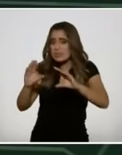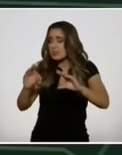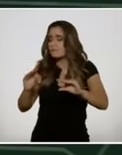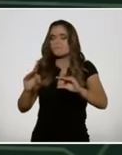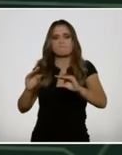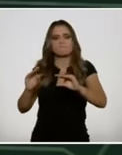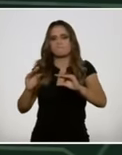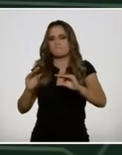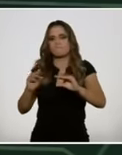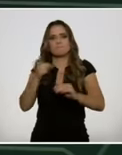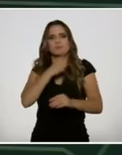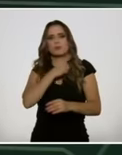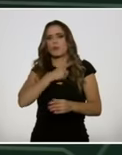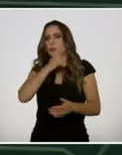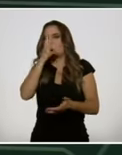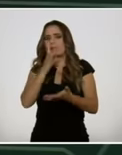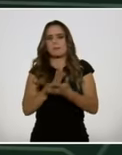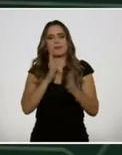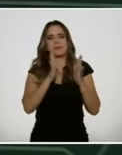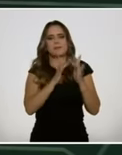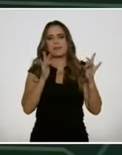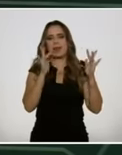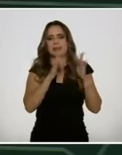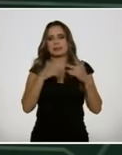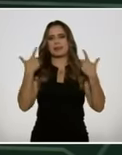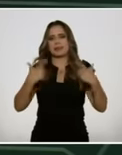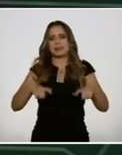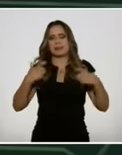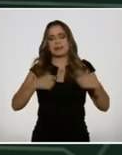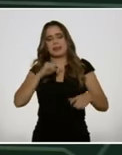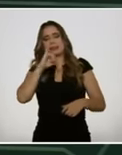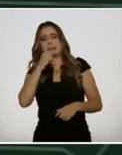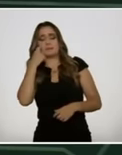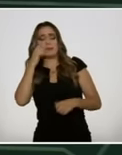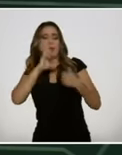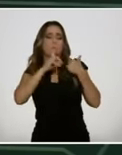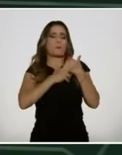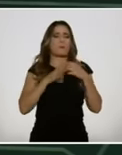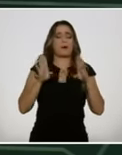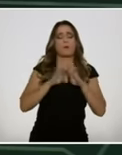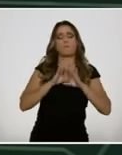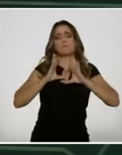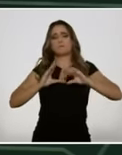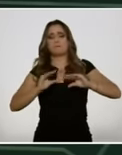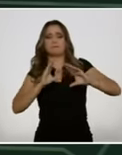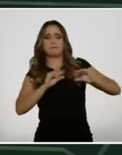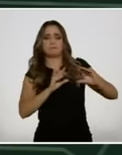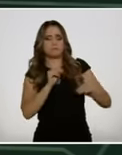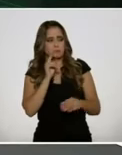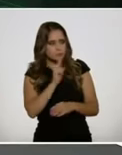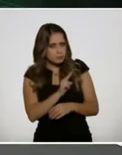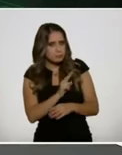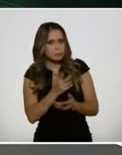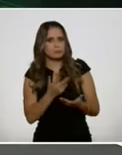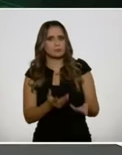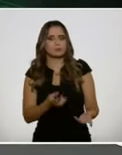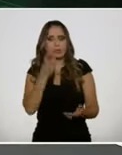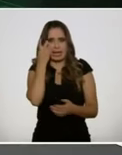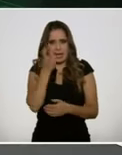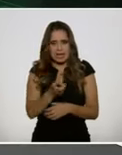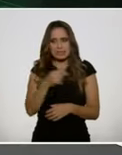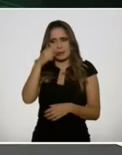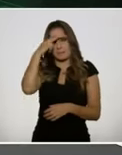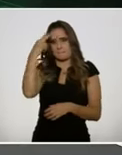el influjo de la influencia francesa sobre todo y en general europea. De modo que lo que se